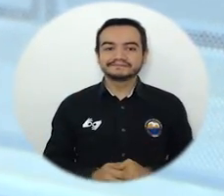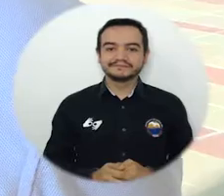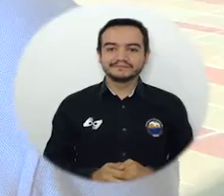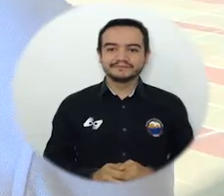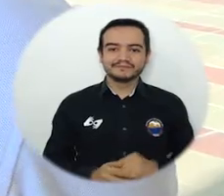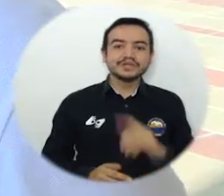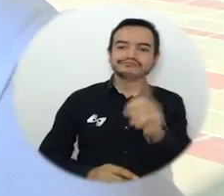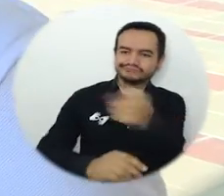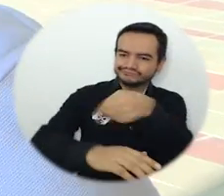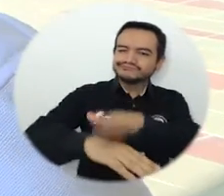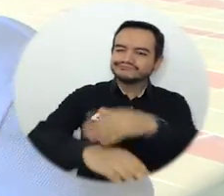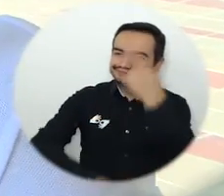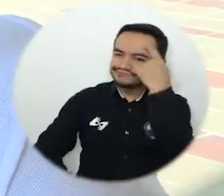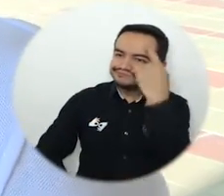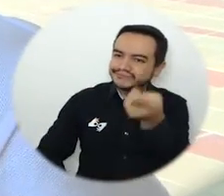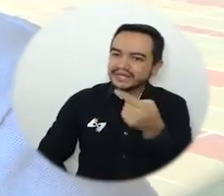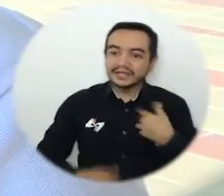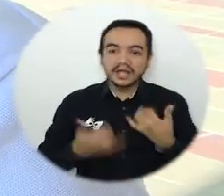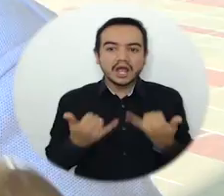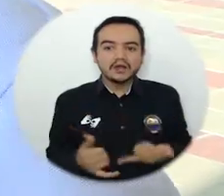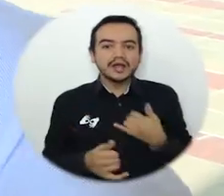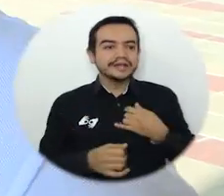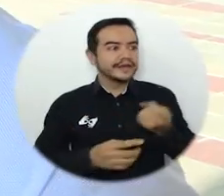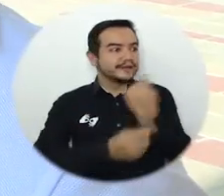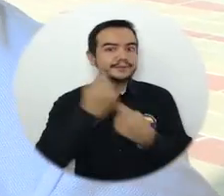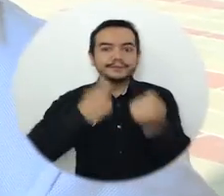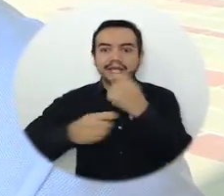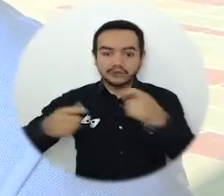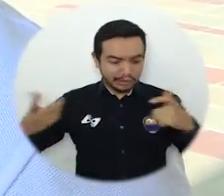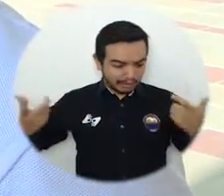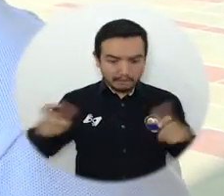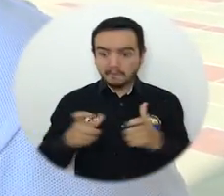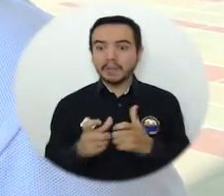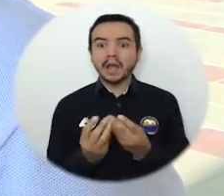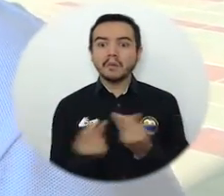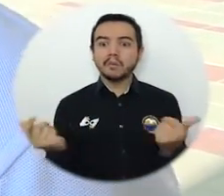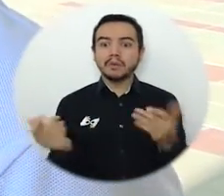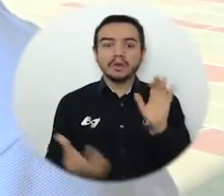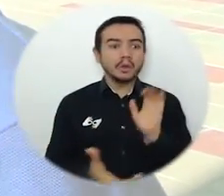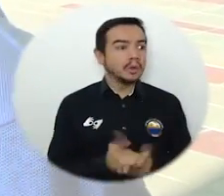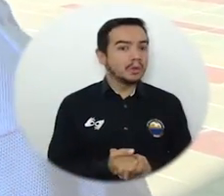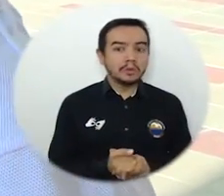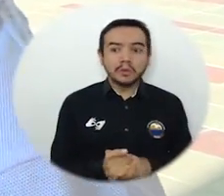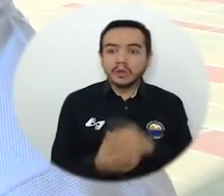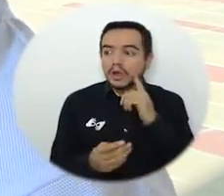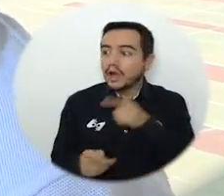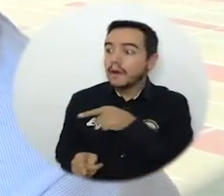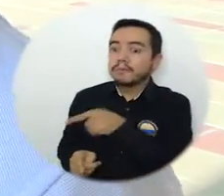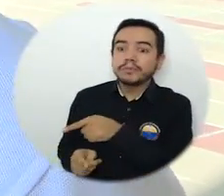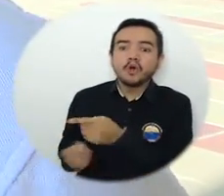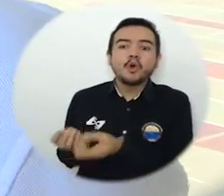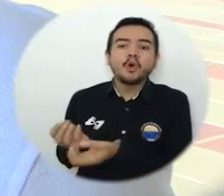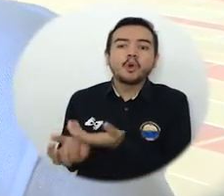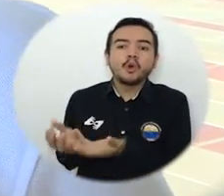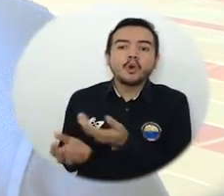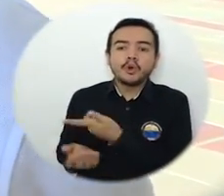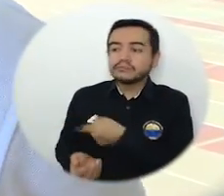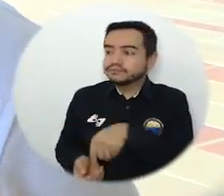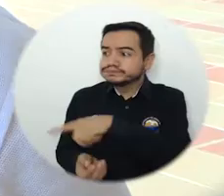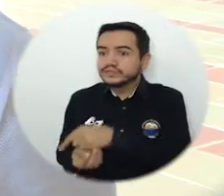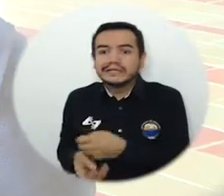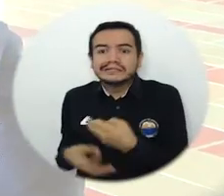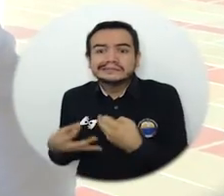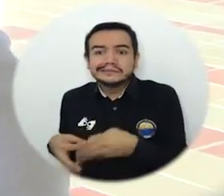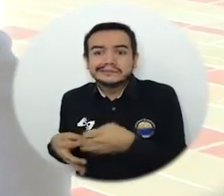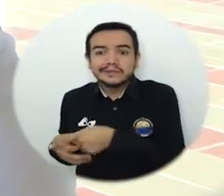pandemia. Pues imagínense que ya se vendió todo, ya todo está vendido. Ya no falta sino lo que hay ahí, pero ya se